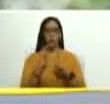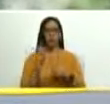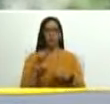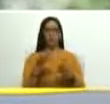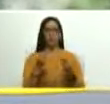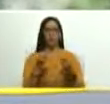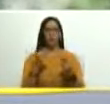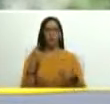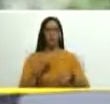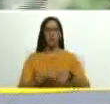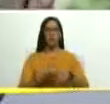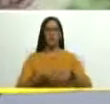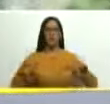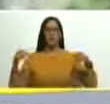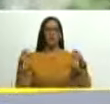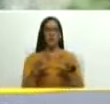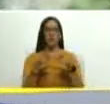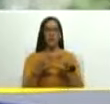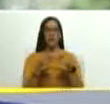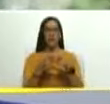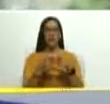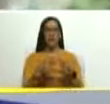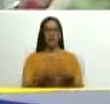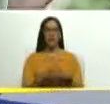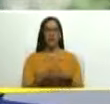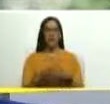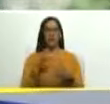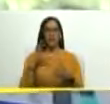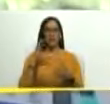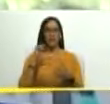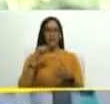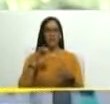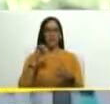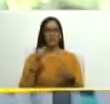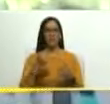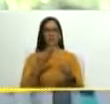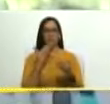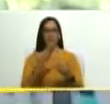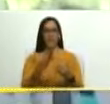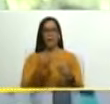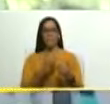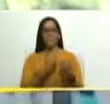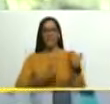muchísimo tiempo, cuando nos reuníamos allá en el Cayón Machado, llamado presidente.